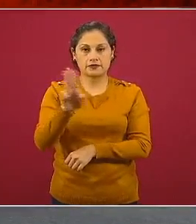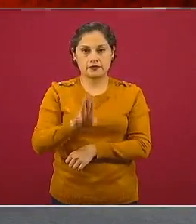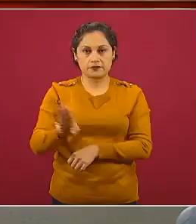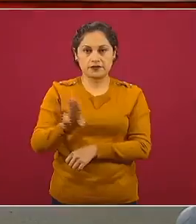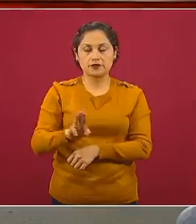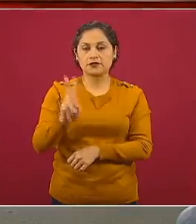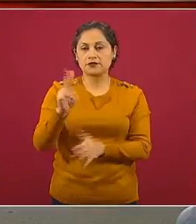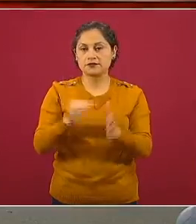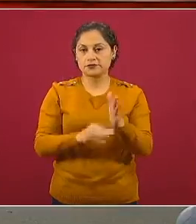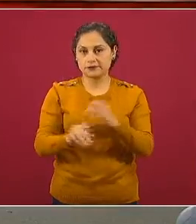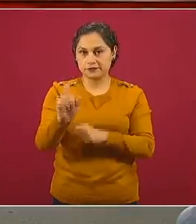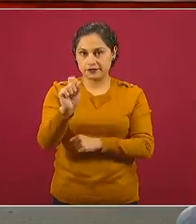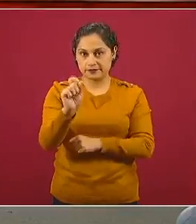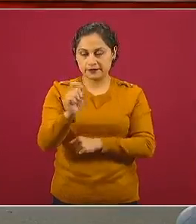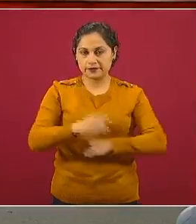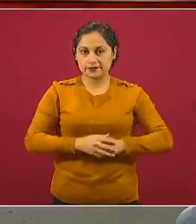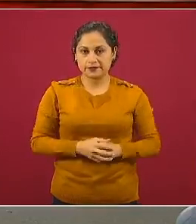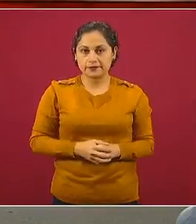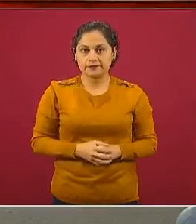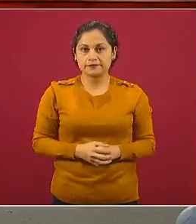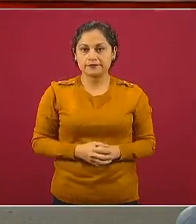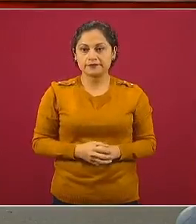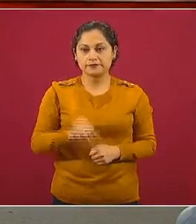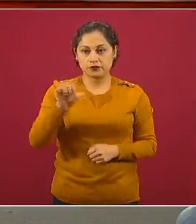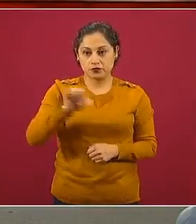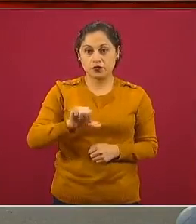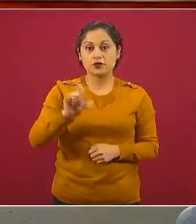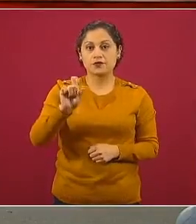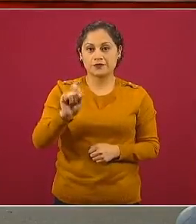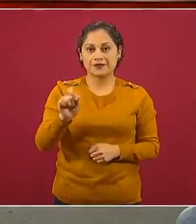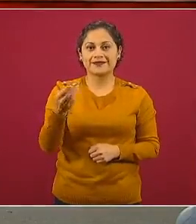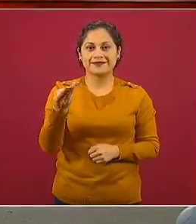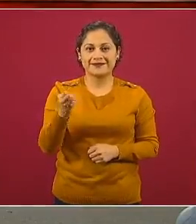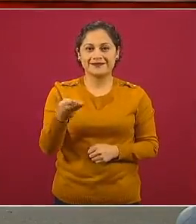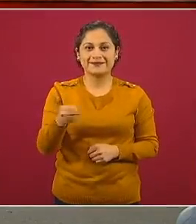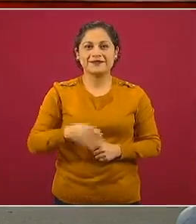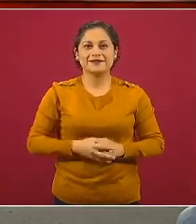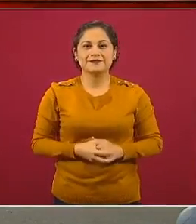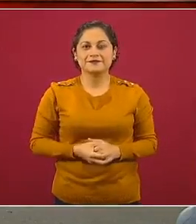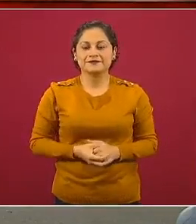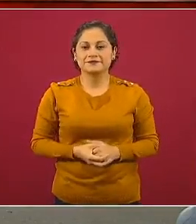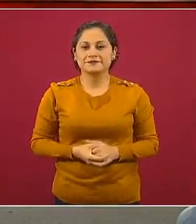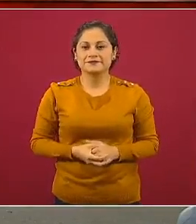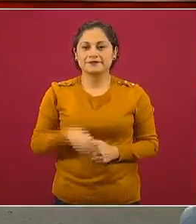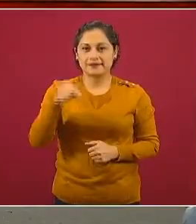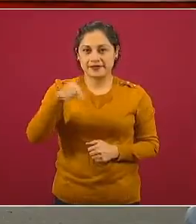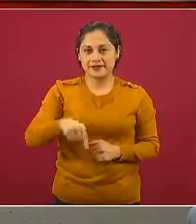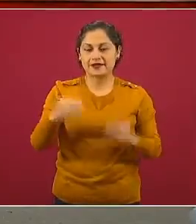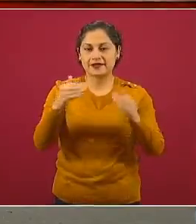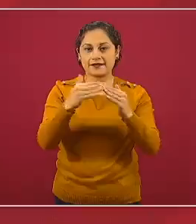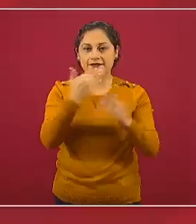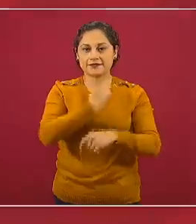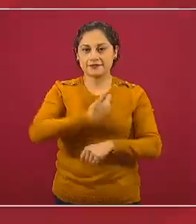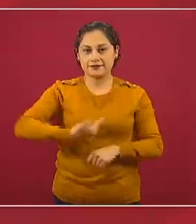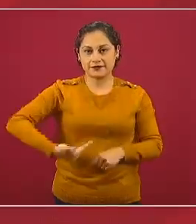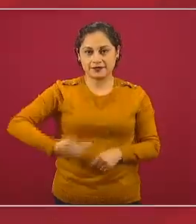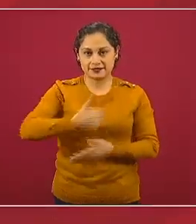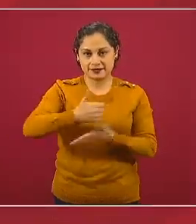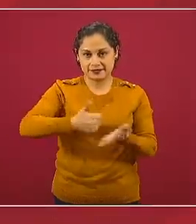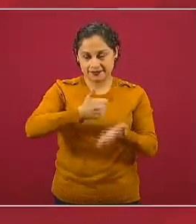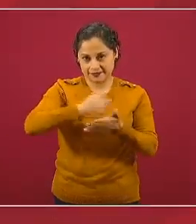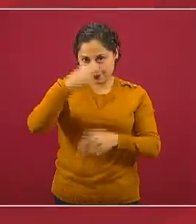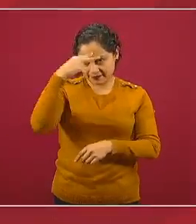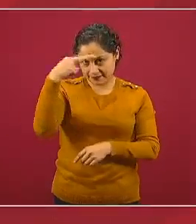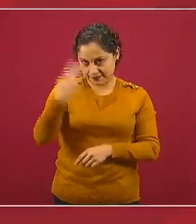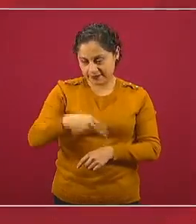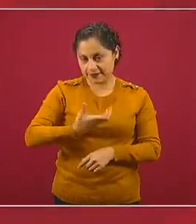2020. Hoy sí es 20 de mayo. Y estamos en el Palacio Nacional en México, en